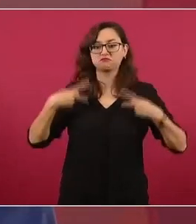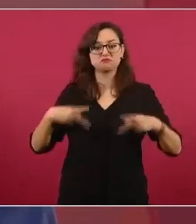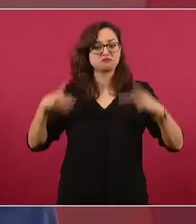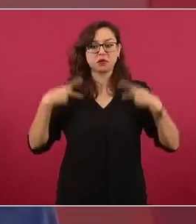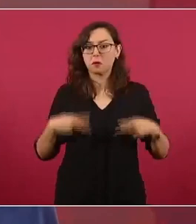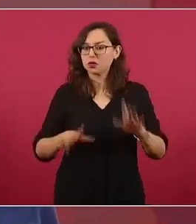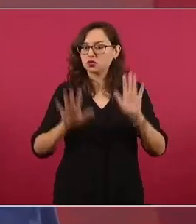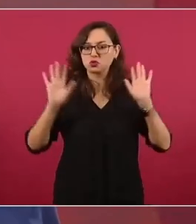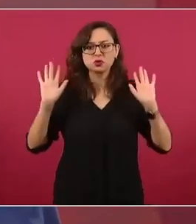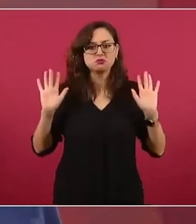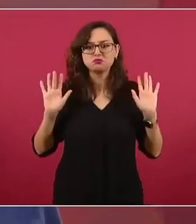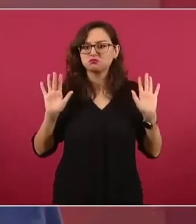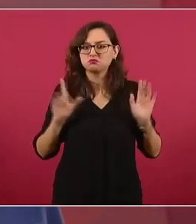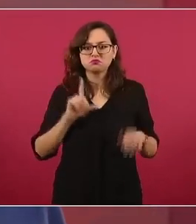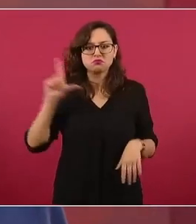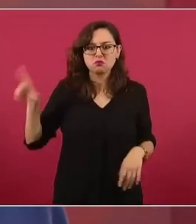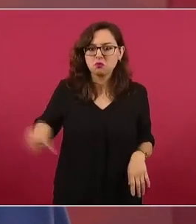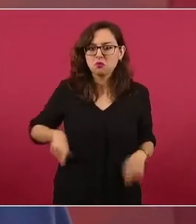cualquier servidor público,